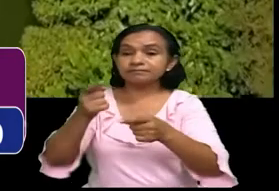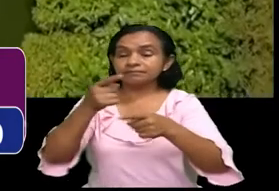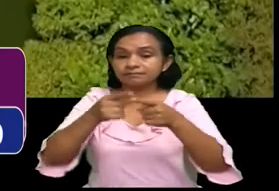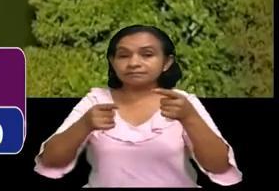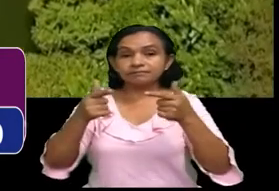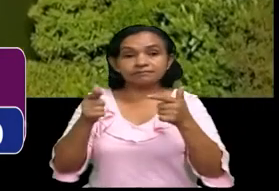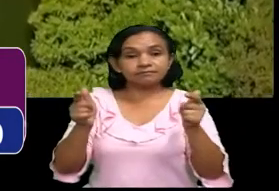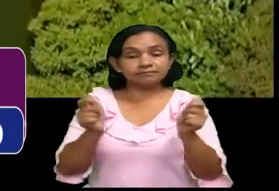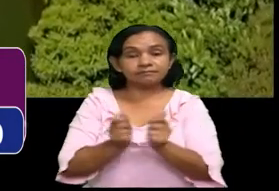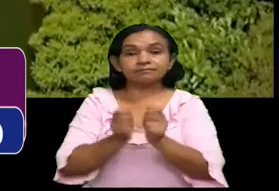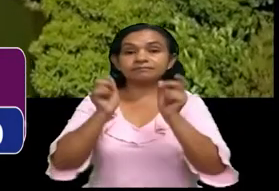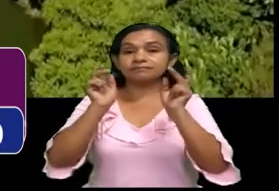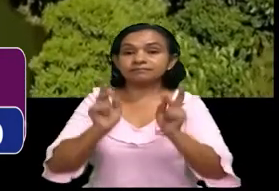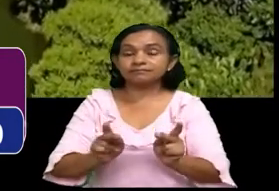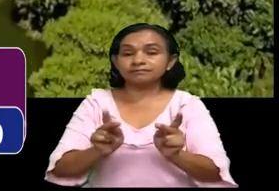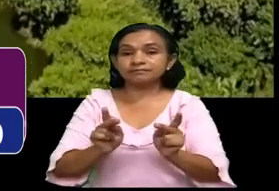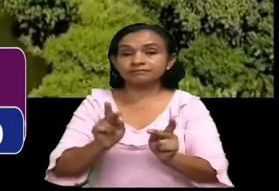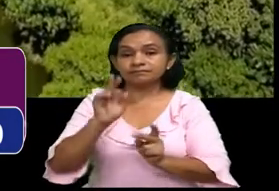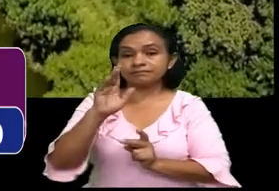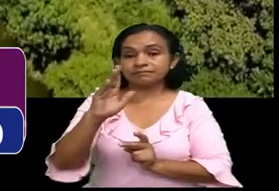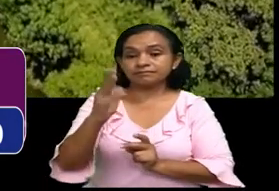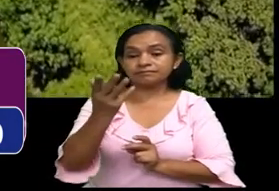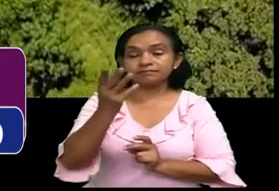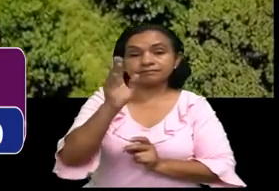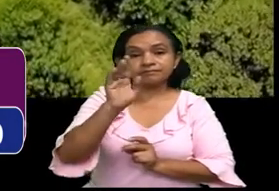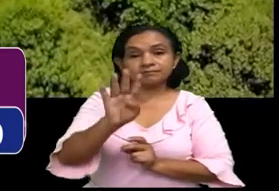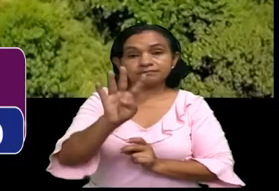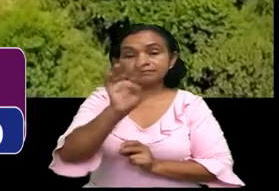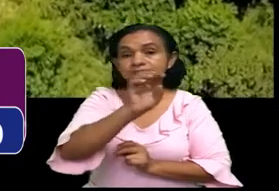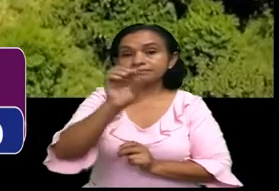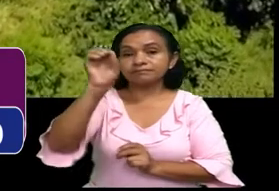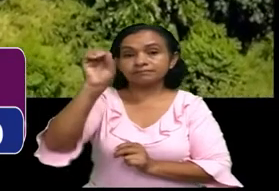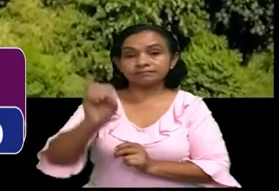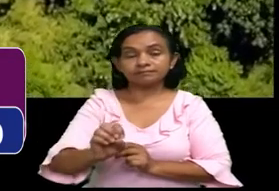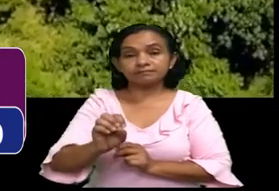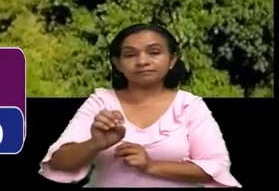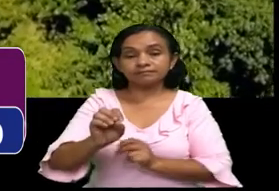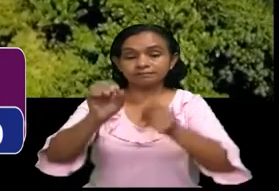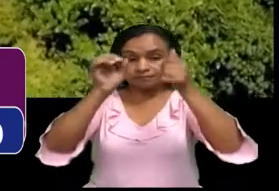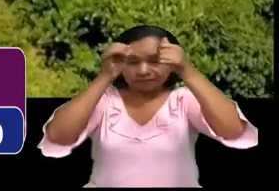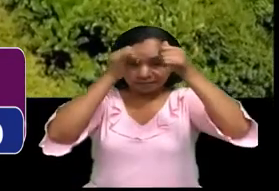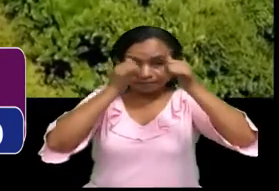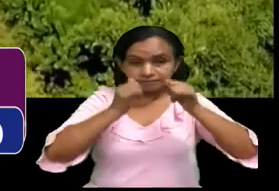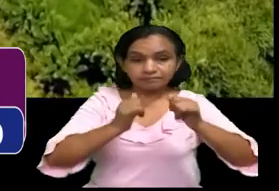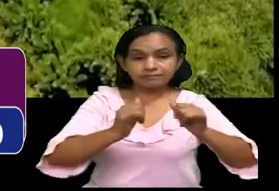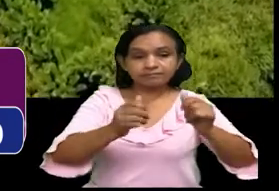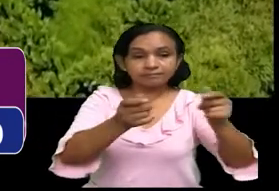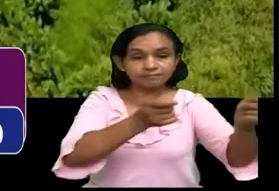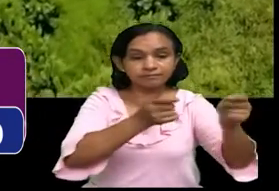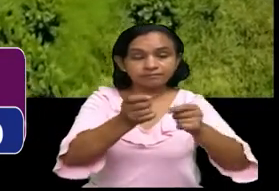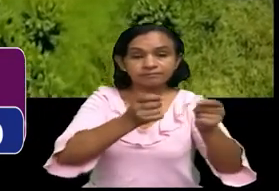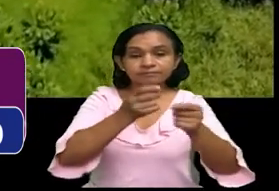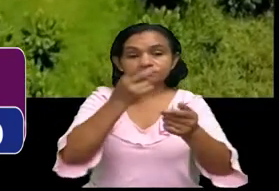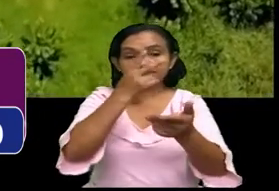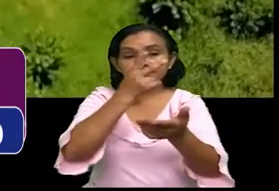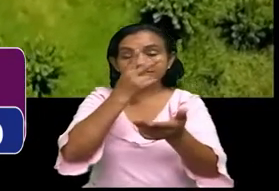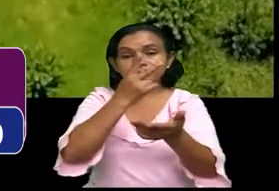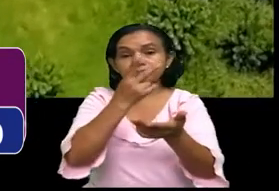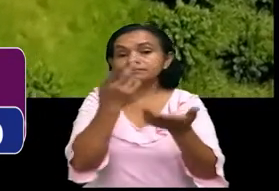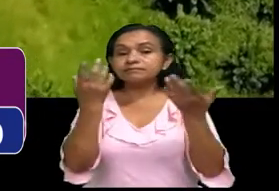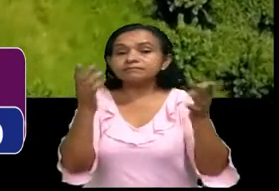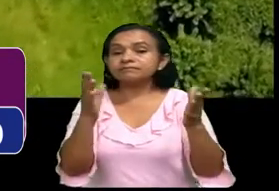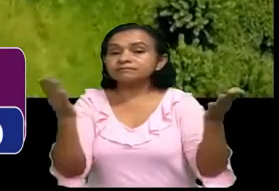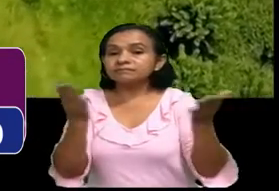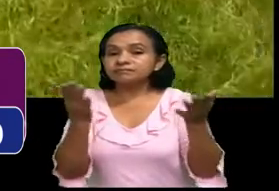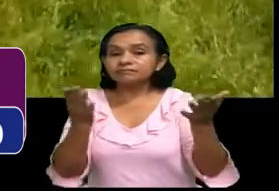productores. Un 94% de la ganadería nacional es ganadería dedicada al doble propósito, y un